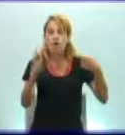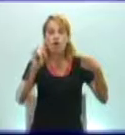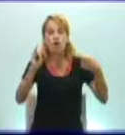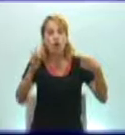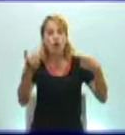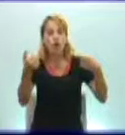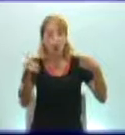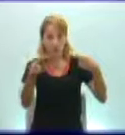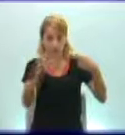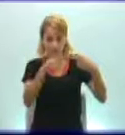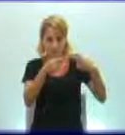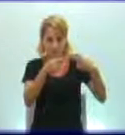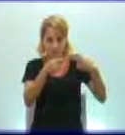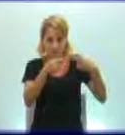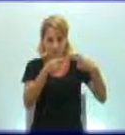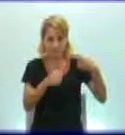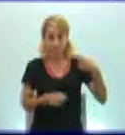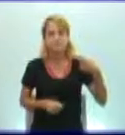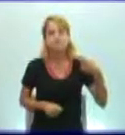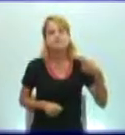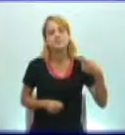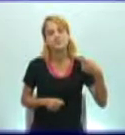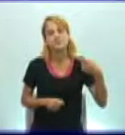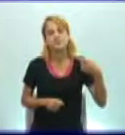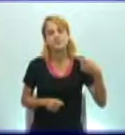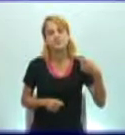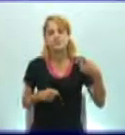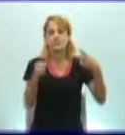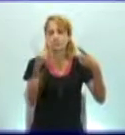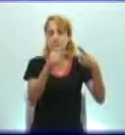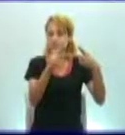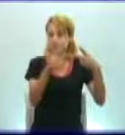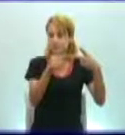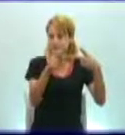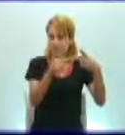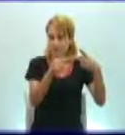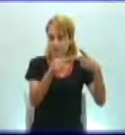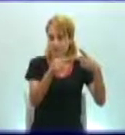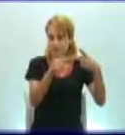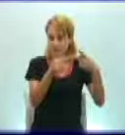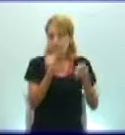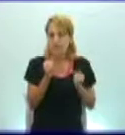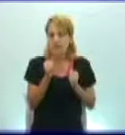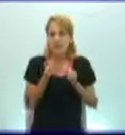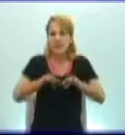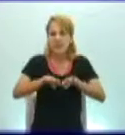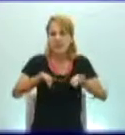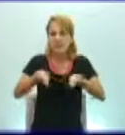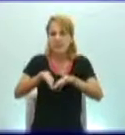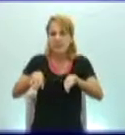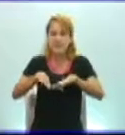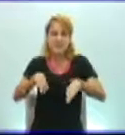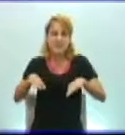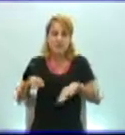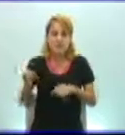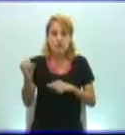daños que puede ocasionar la dureza del suelo. La zona de división celular, donde las células se dividen y dan